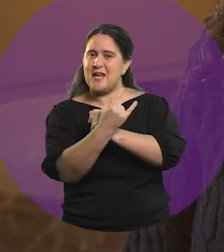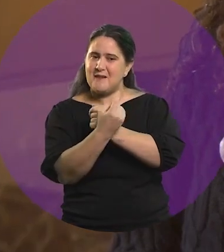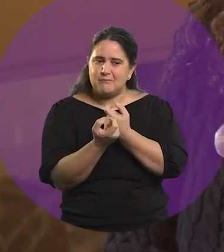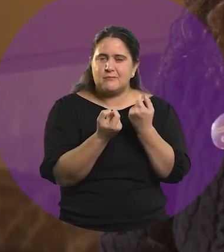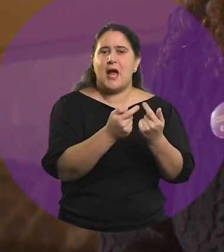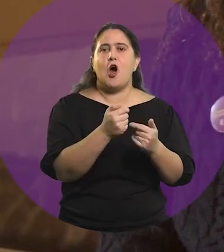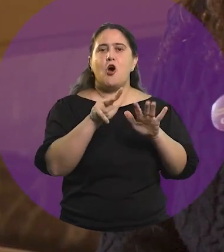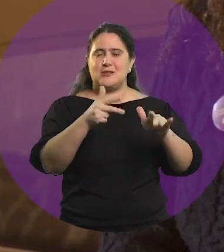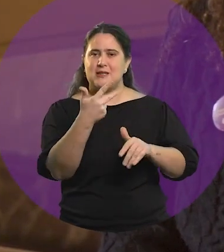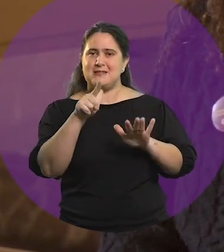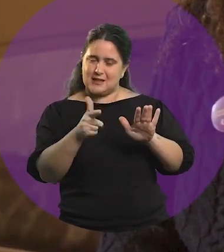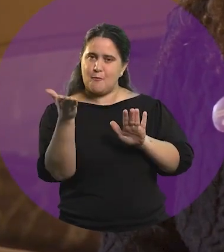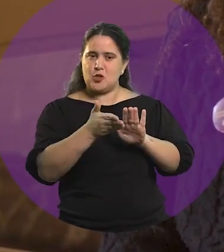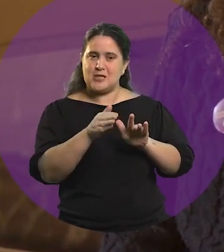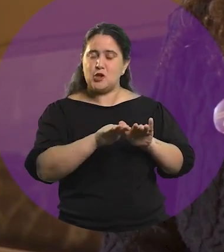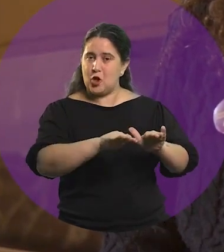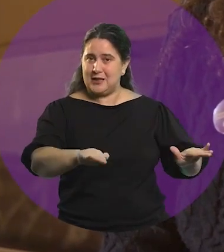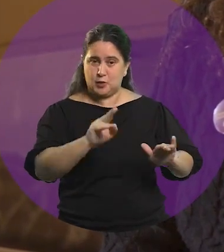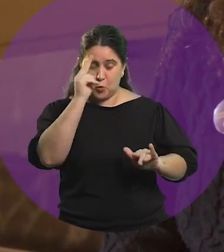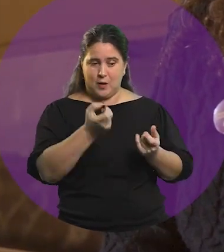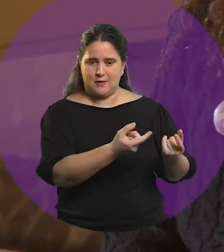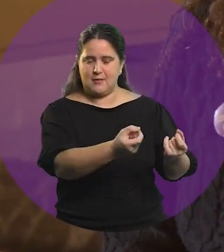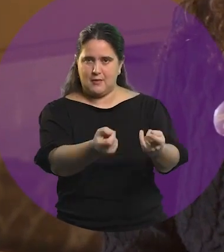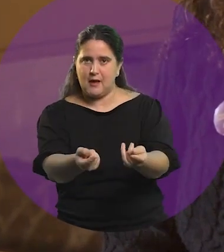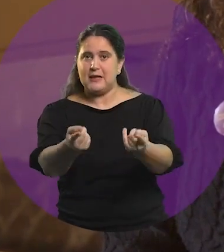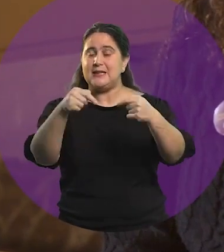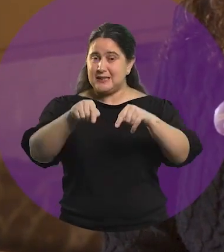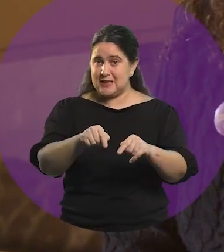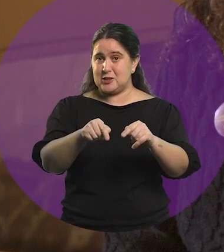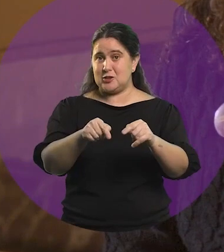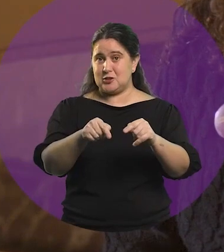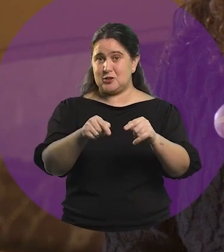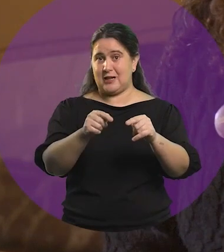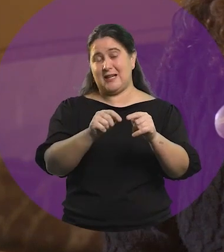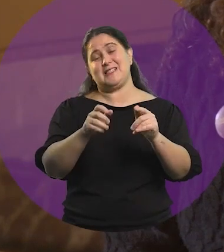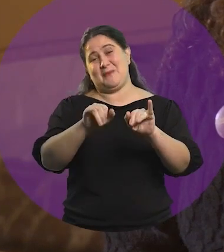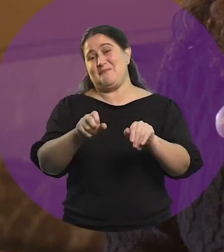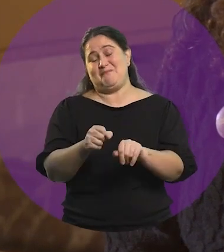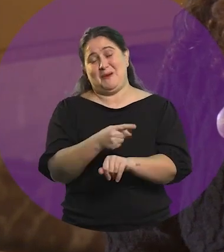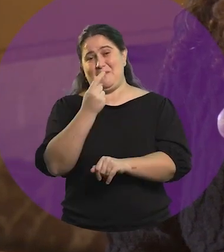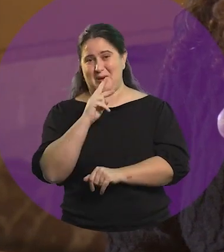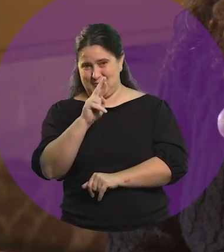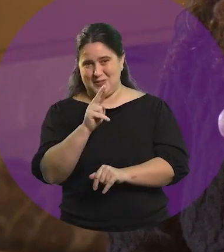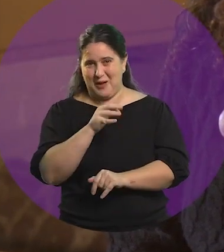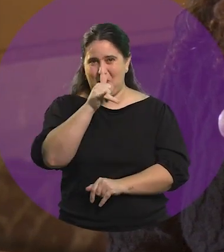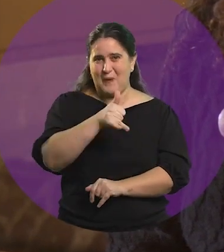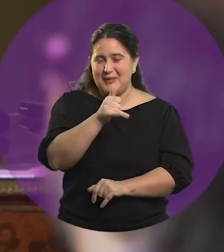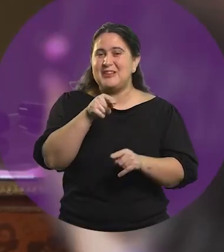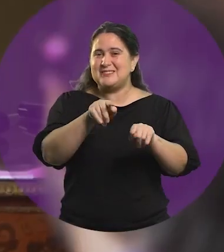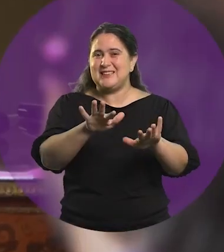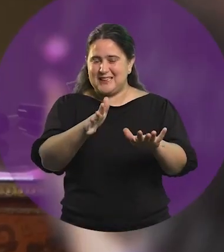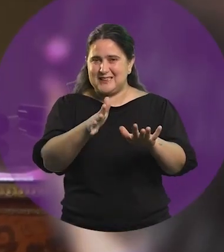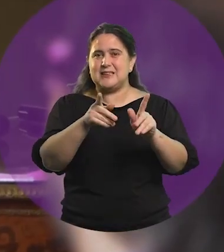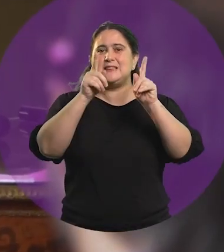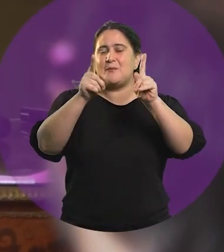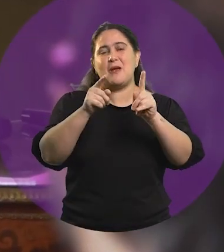el 87% de todos los niños de Uruguay, ¿sí? Y esto ya es de entrada, acá ya voy con el primer resultado para compartir, que